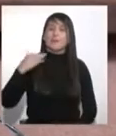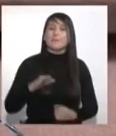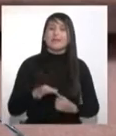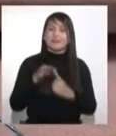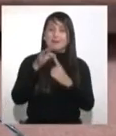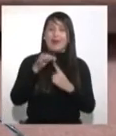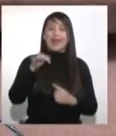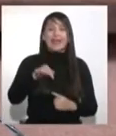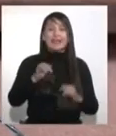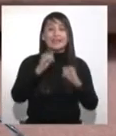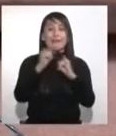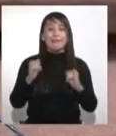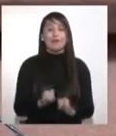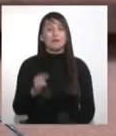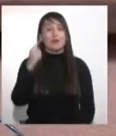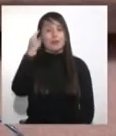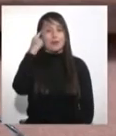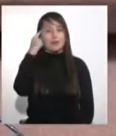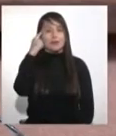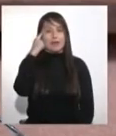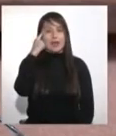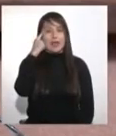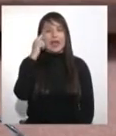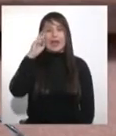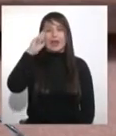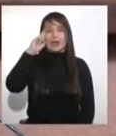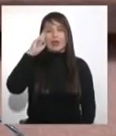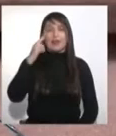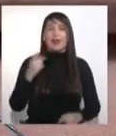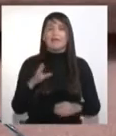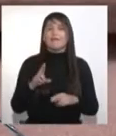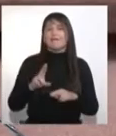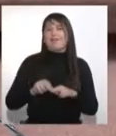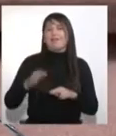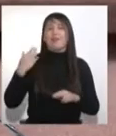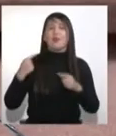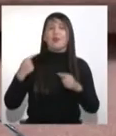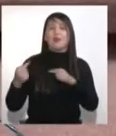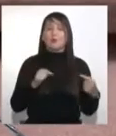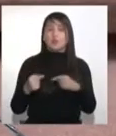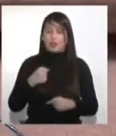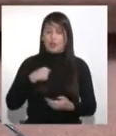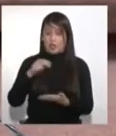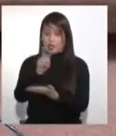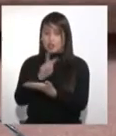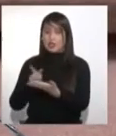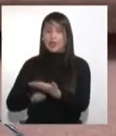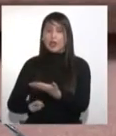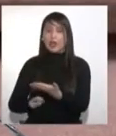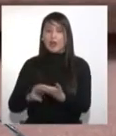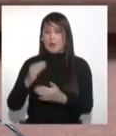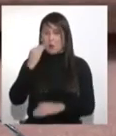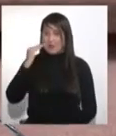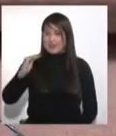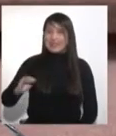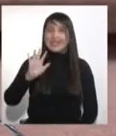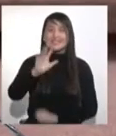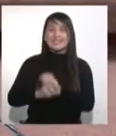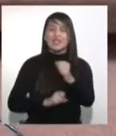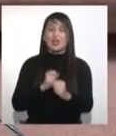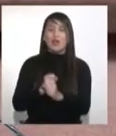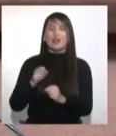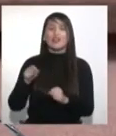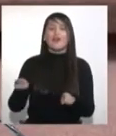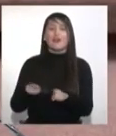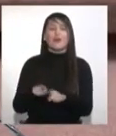Esta forma de pensar es recordar viejas discusiones del pasado que he leído, pues era una niña de 5 años en aquella